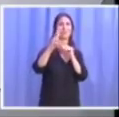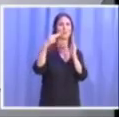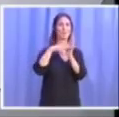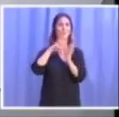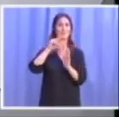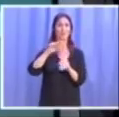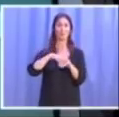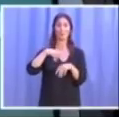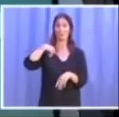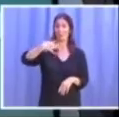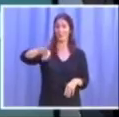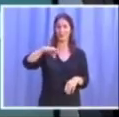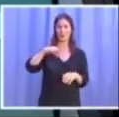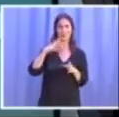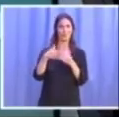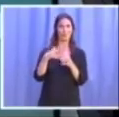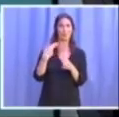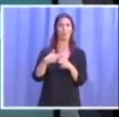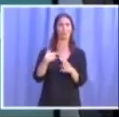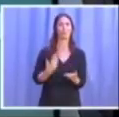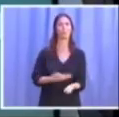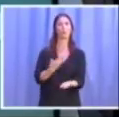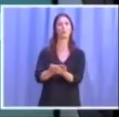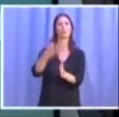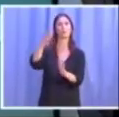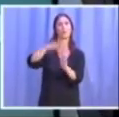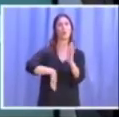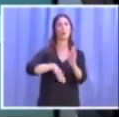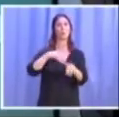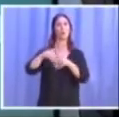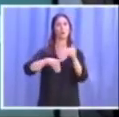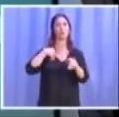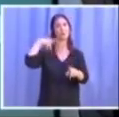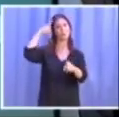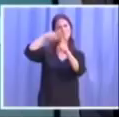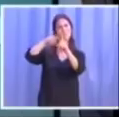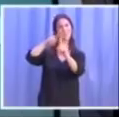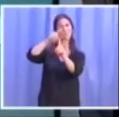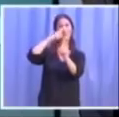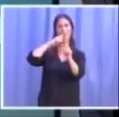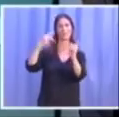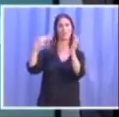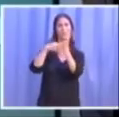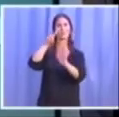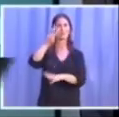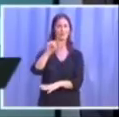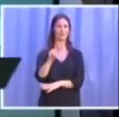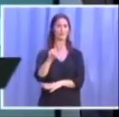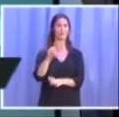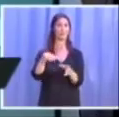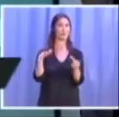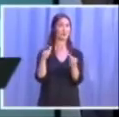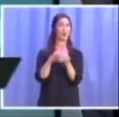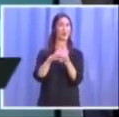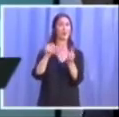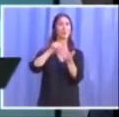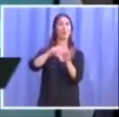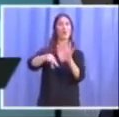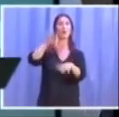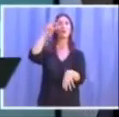cosas porque somos el único partido que ha presentado su programa electoral y su proyecto pensando precisamente en ese año 2031. Granada, ciudad